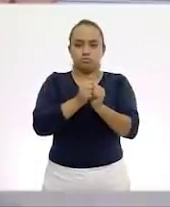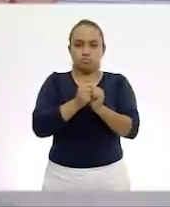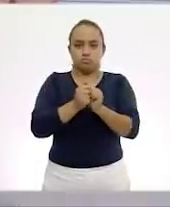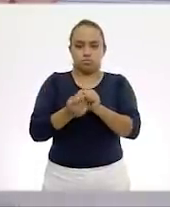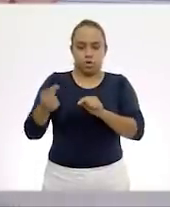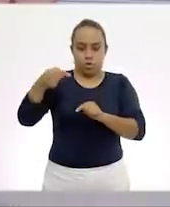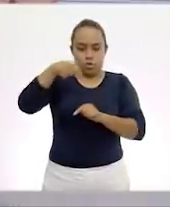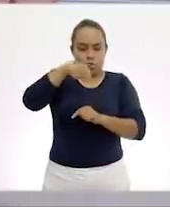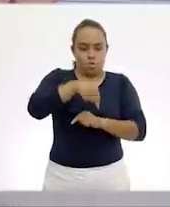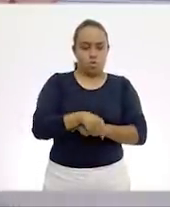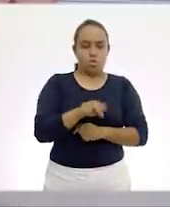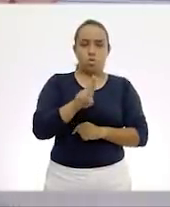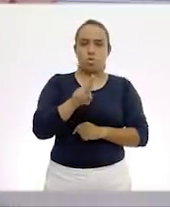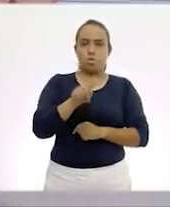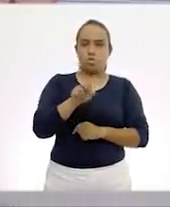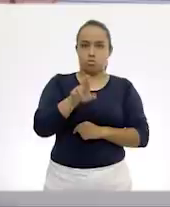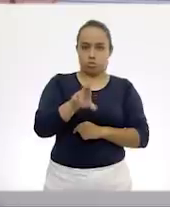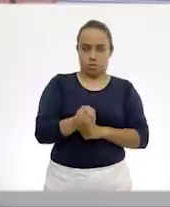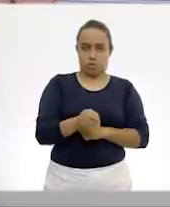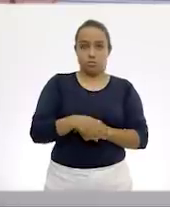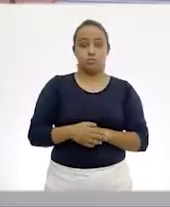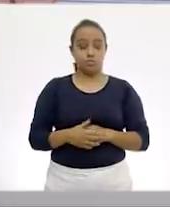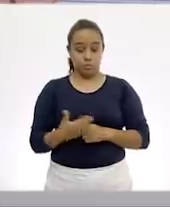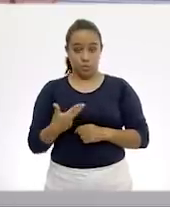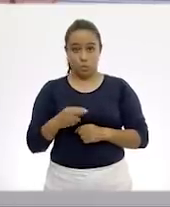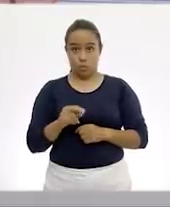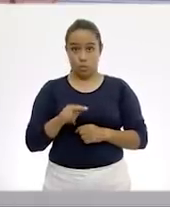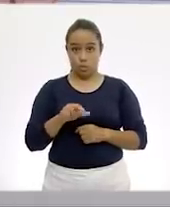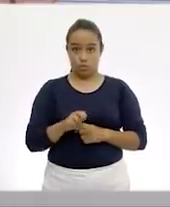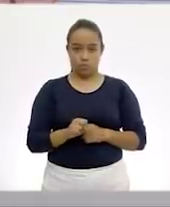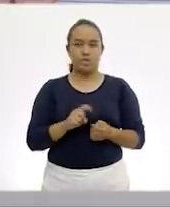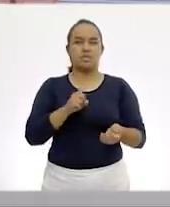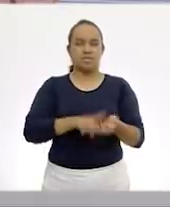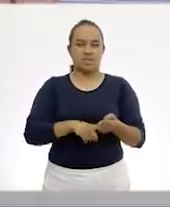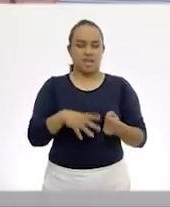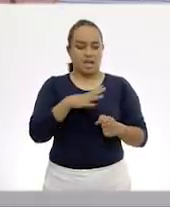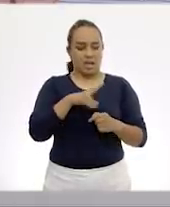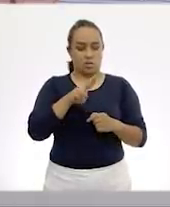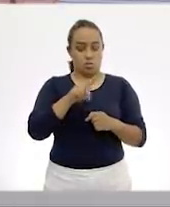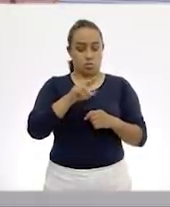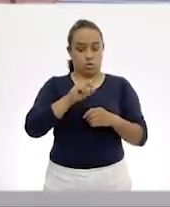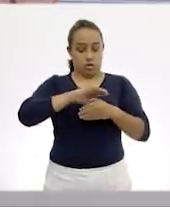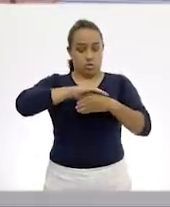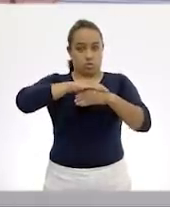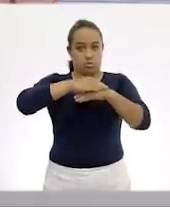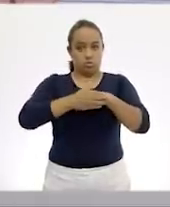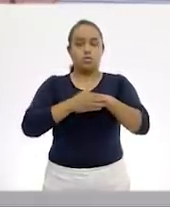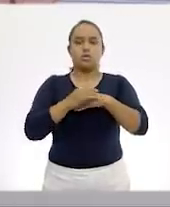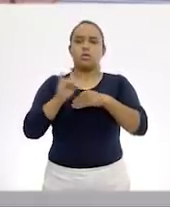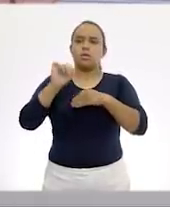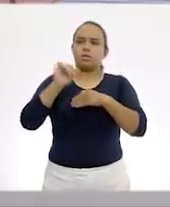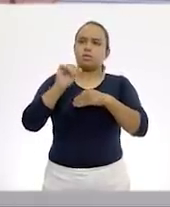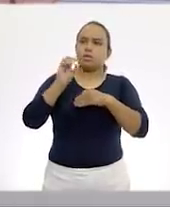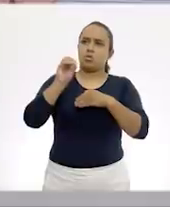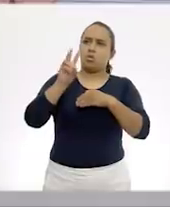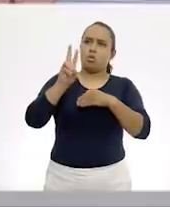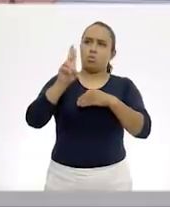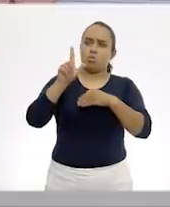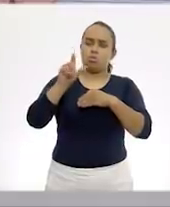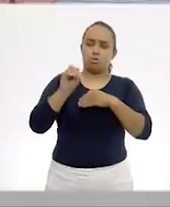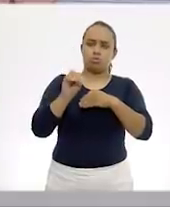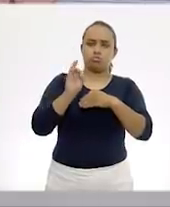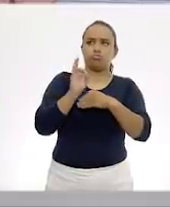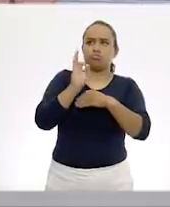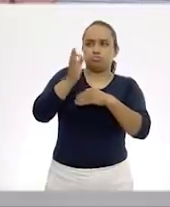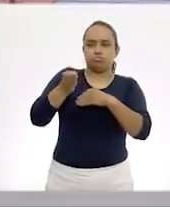hacia el útero. Por acción de las hormonas, los tejidos que cubre el útero se preparan para recibir al óvulo. Uno